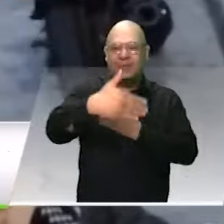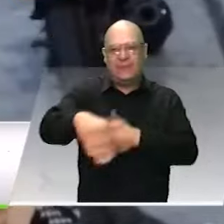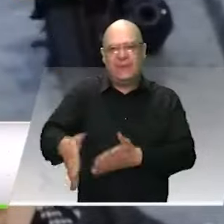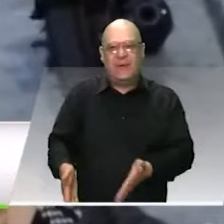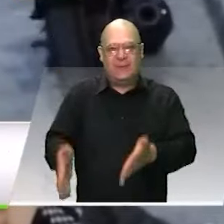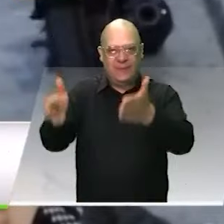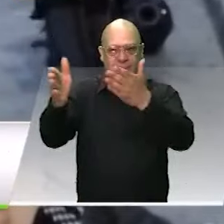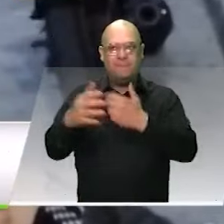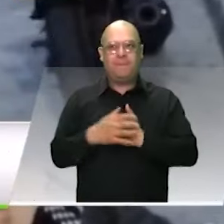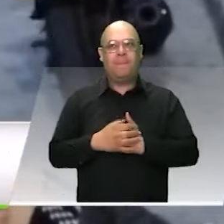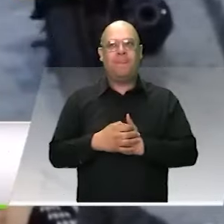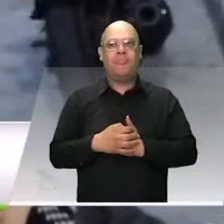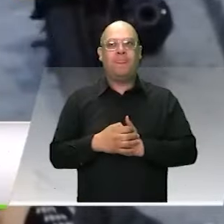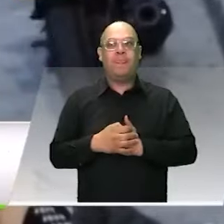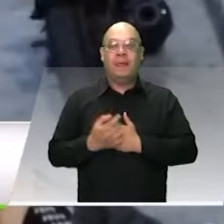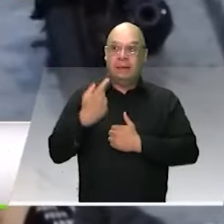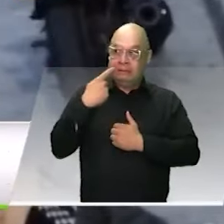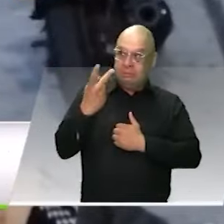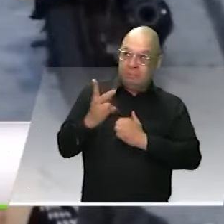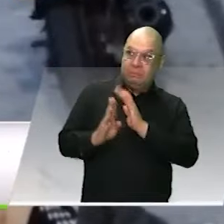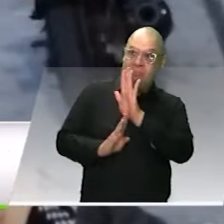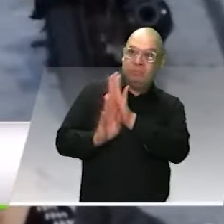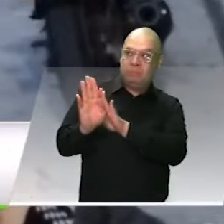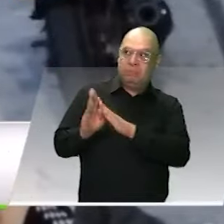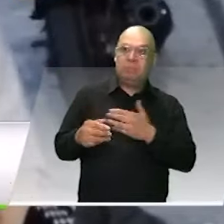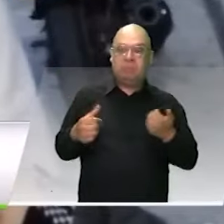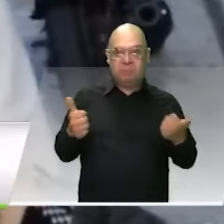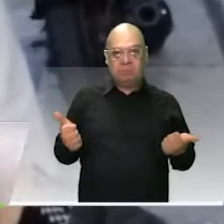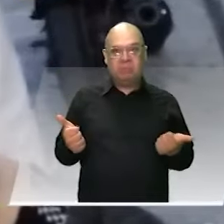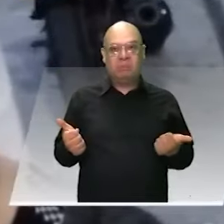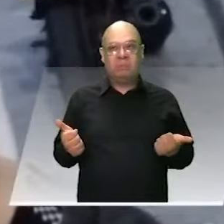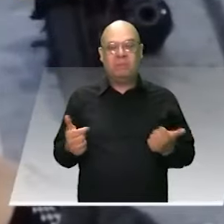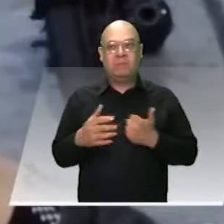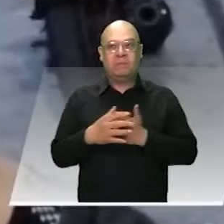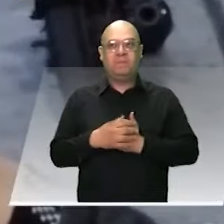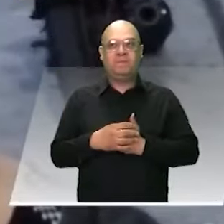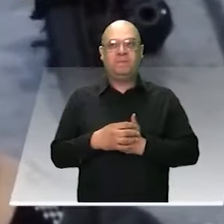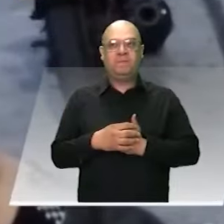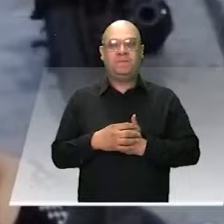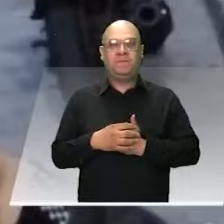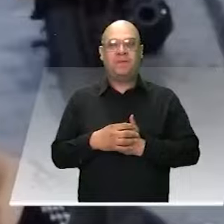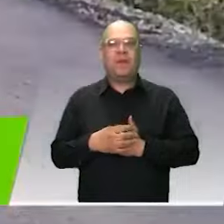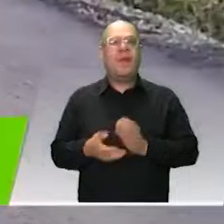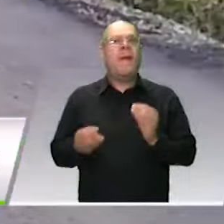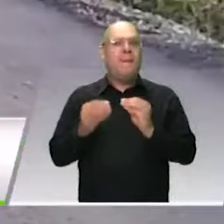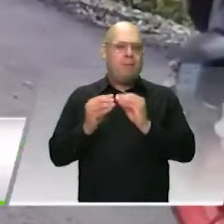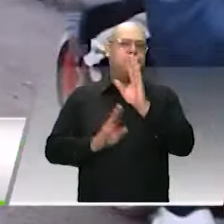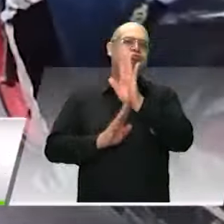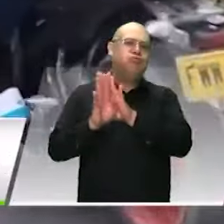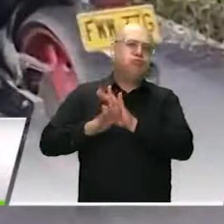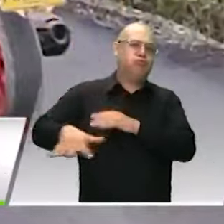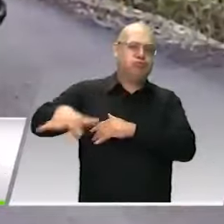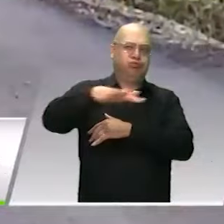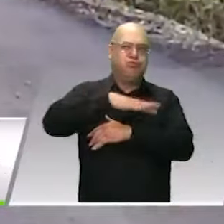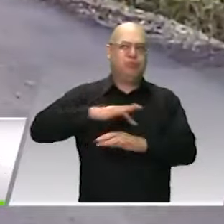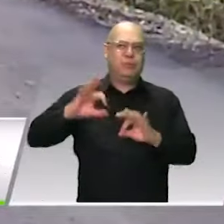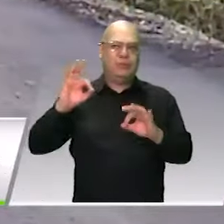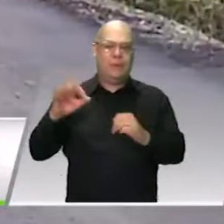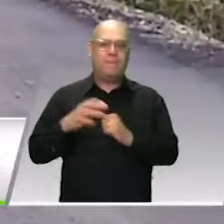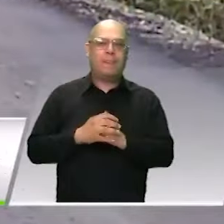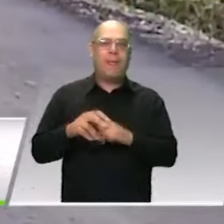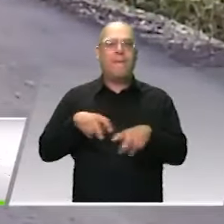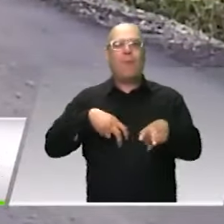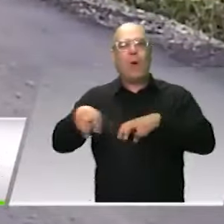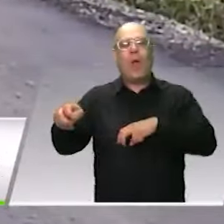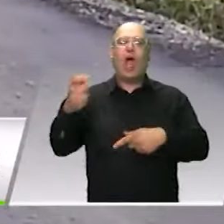se va avanzando en este tema y que seguramente va a dar mucho Progreso a nuestro municipio la movilidad el comercio y